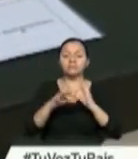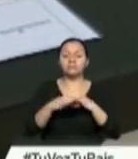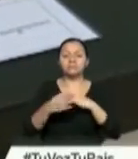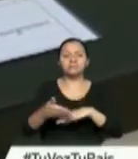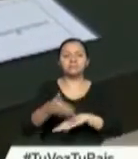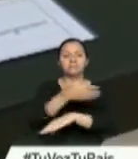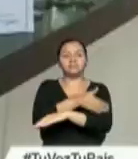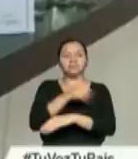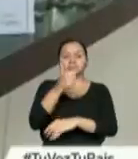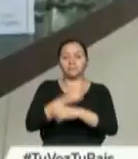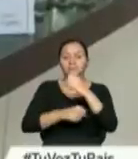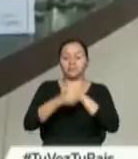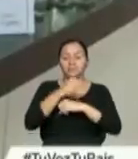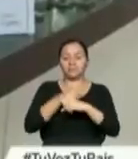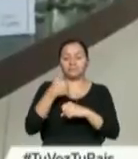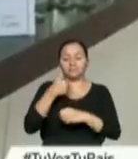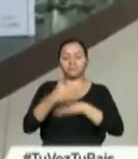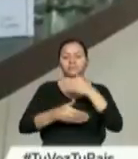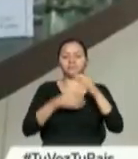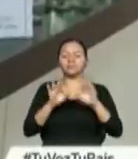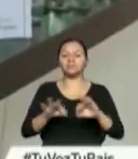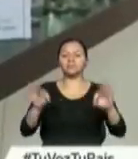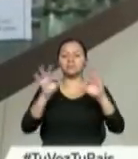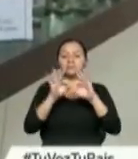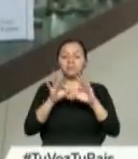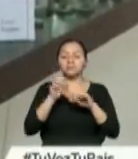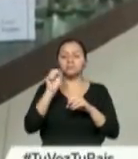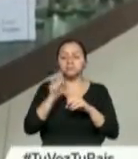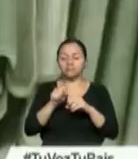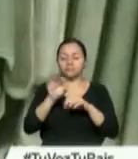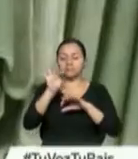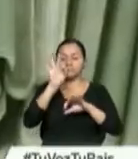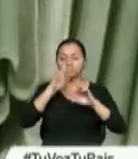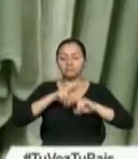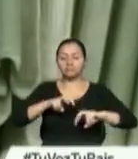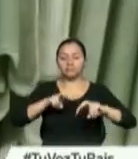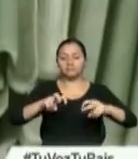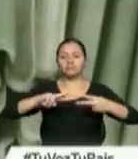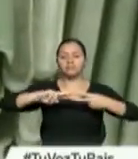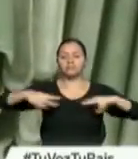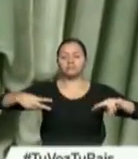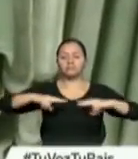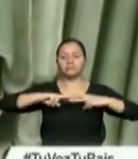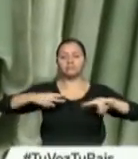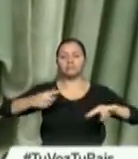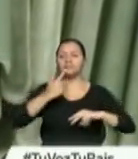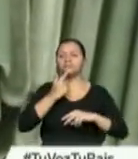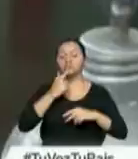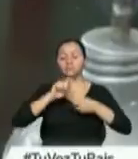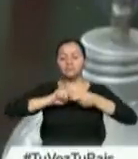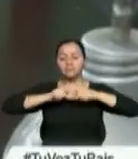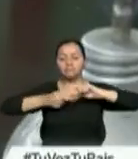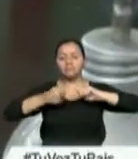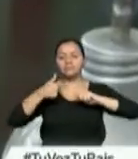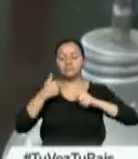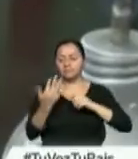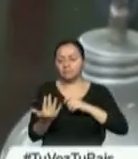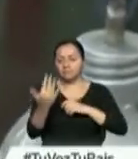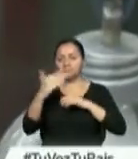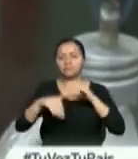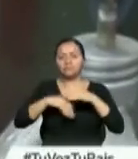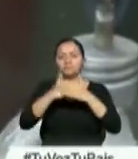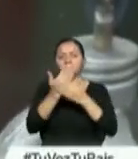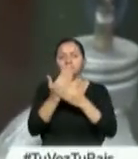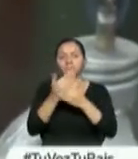10 años, llevando adelante importantes avances como la variación genética de la caña de azúcar para obtener una planta de crecimiento